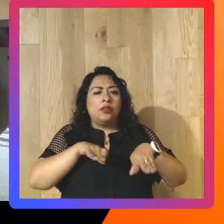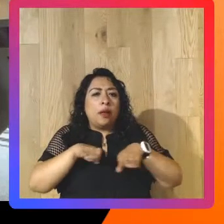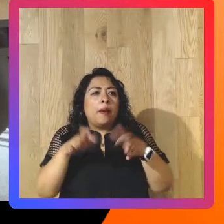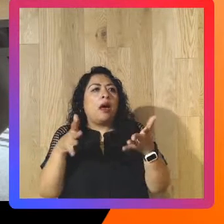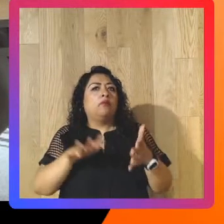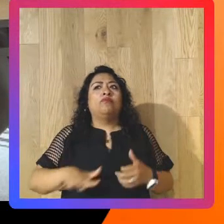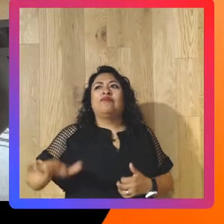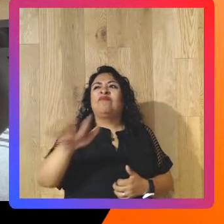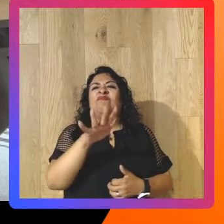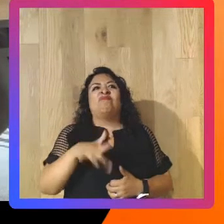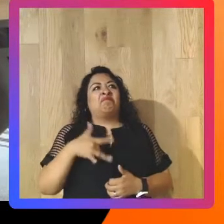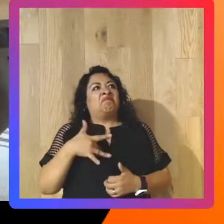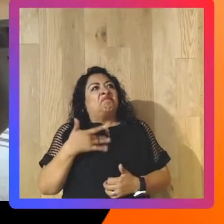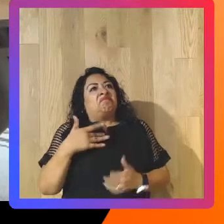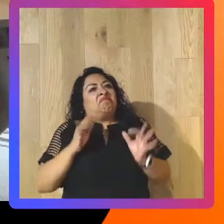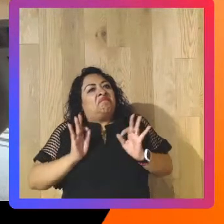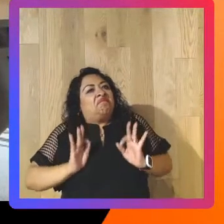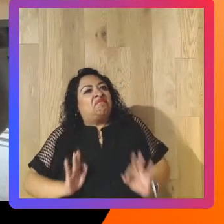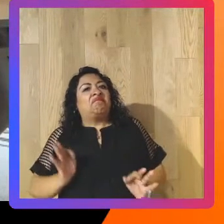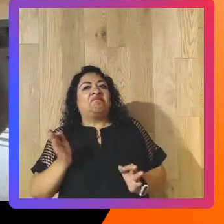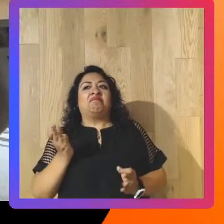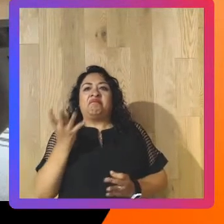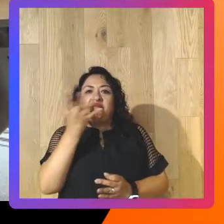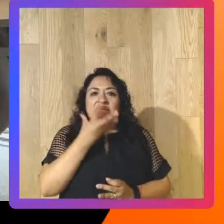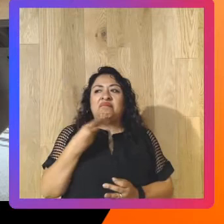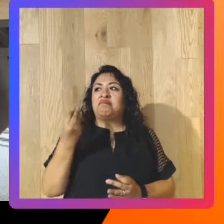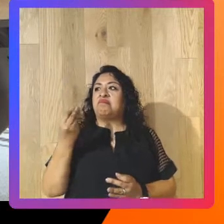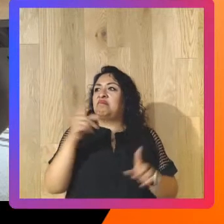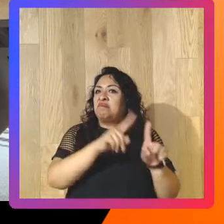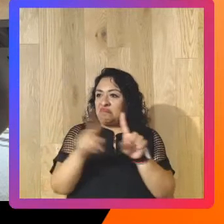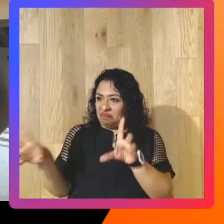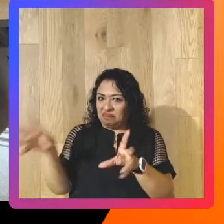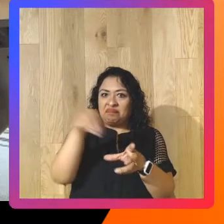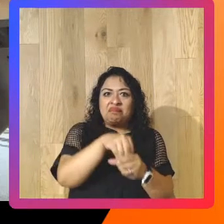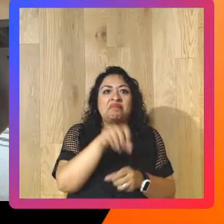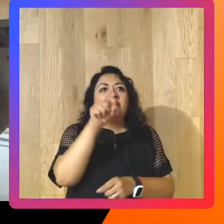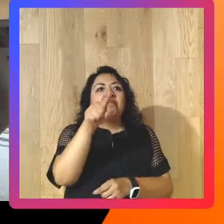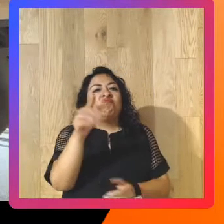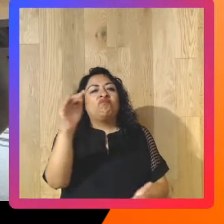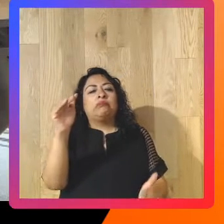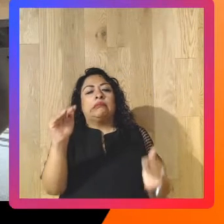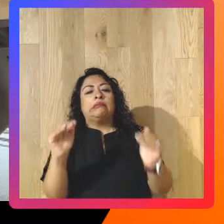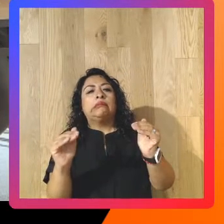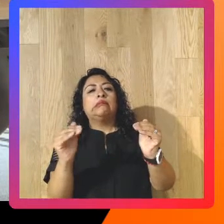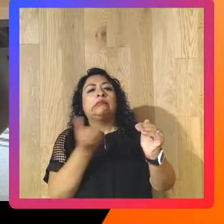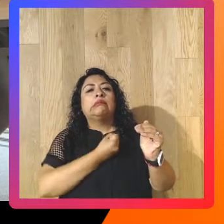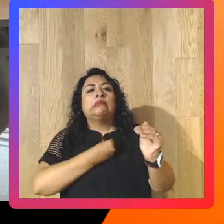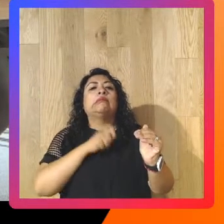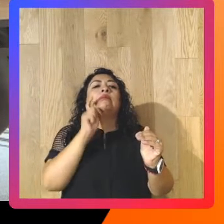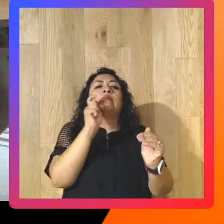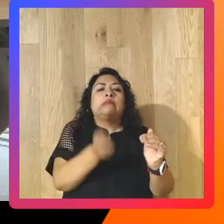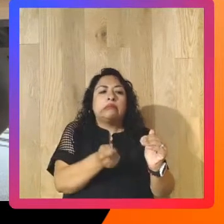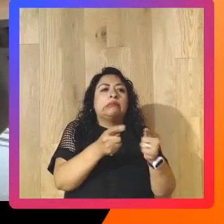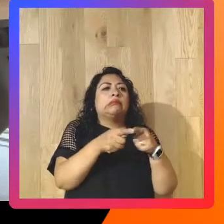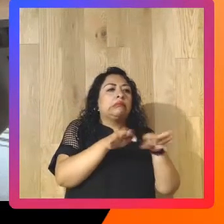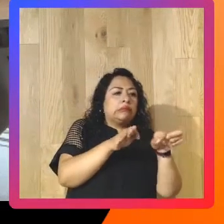entornos saludables y agradables, diversidad e inclusión, promover un equilibrio saludable entre el trabajo